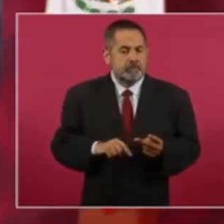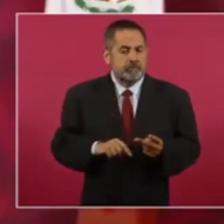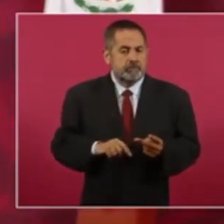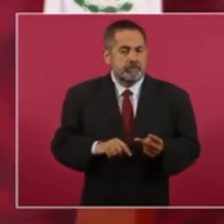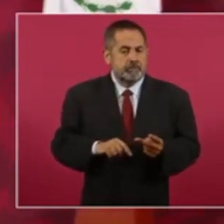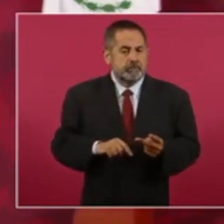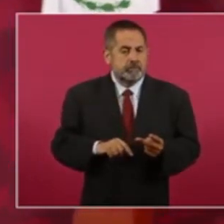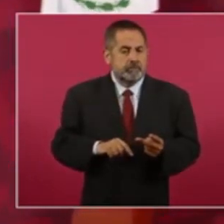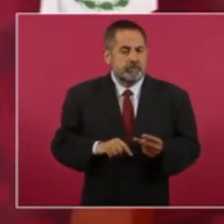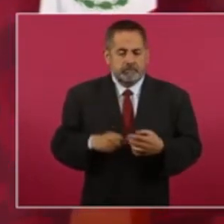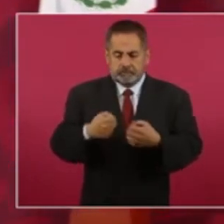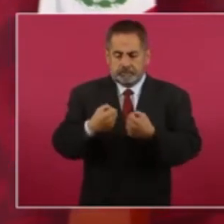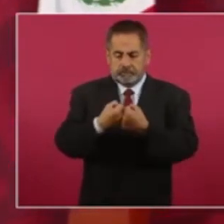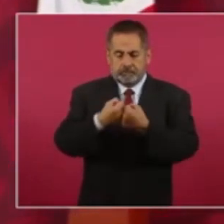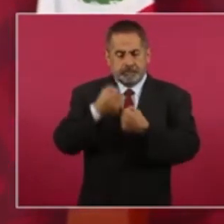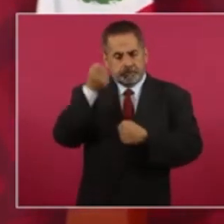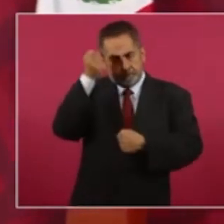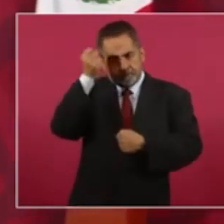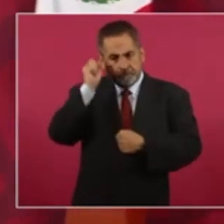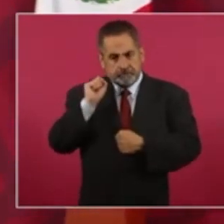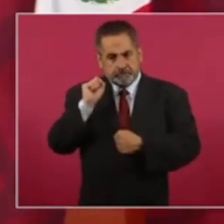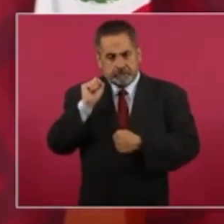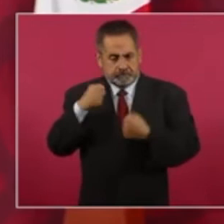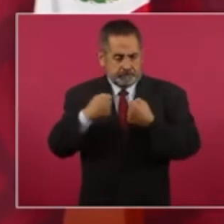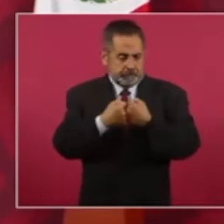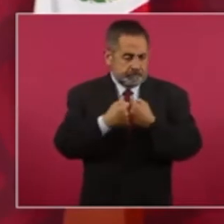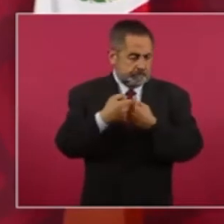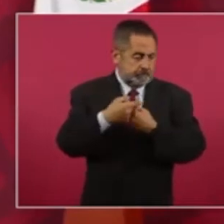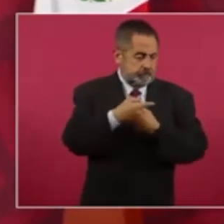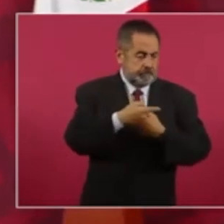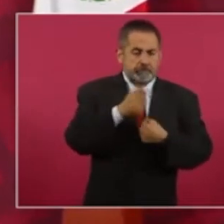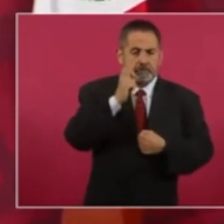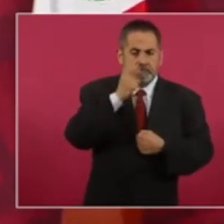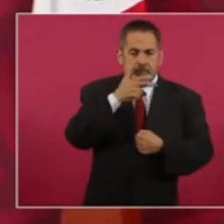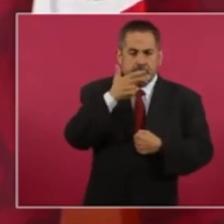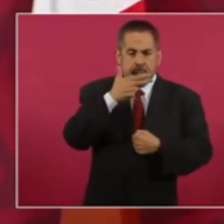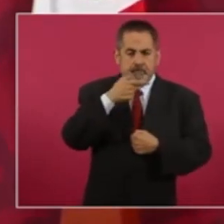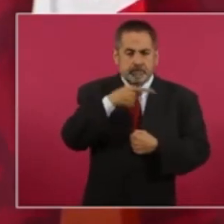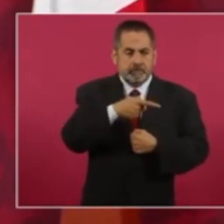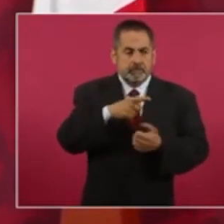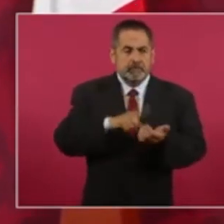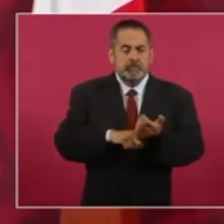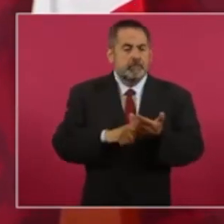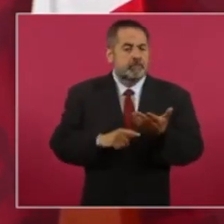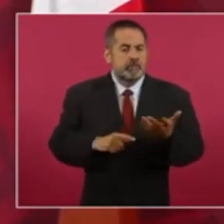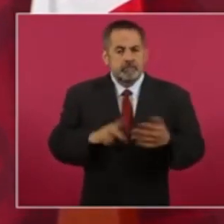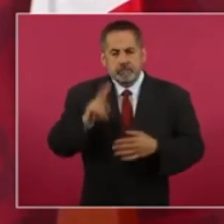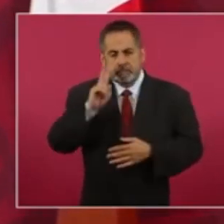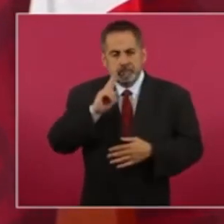en los límites de Sinaloa y Chihuahua. Vamos a evaluar